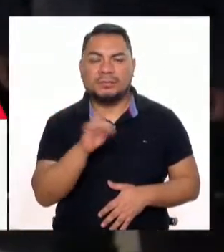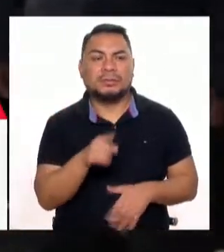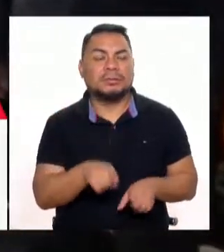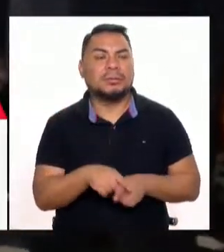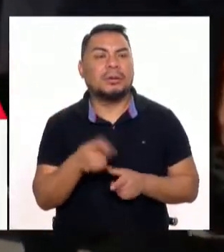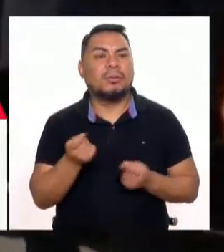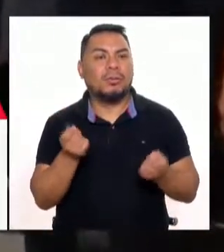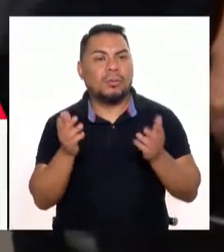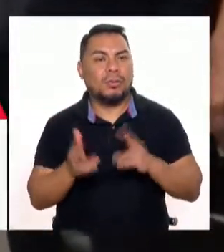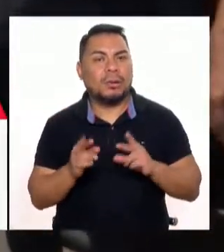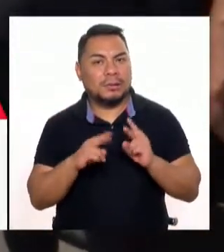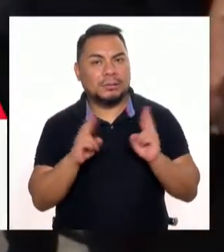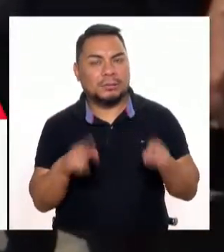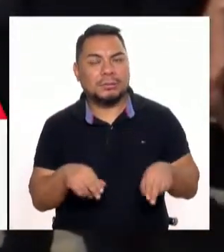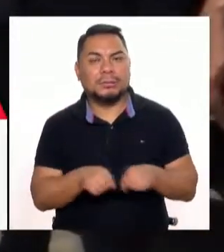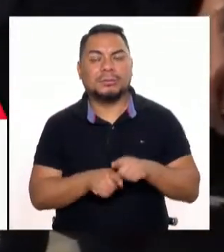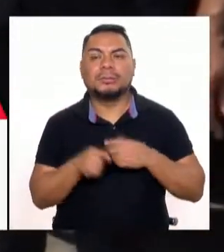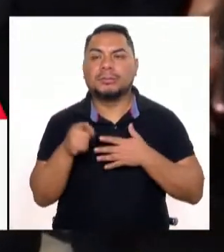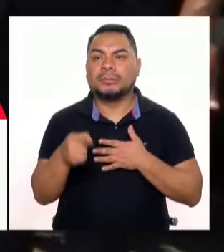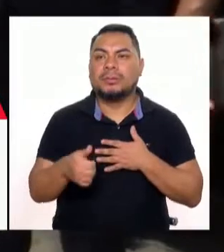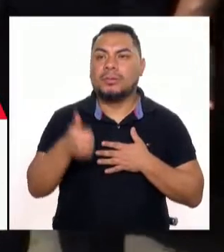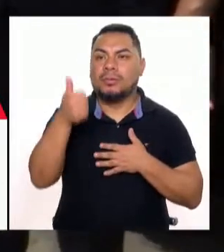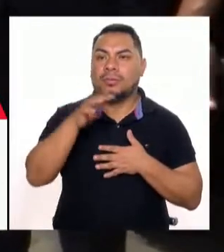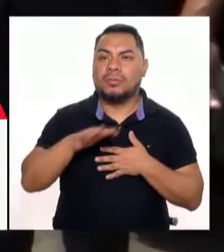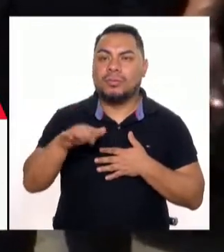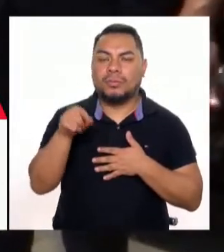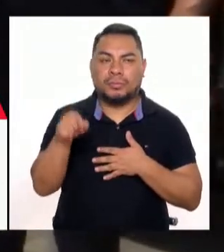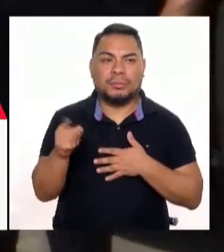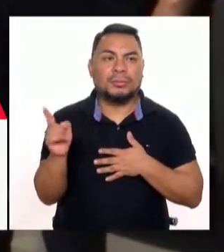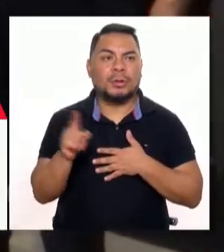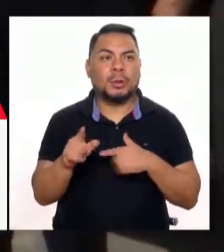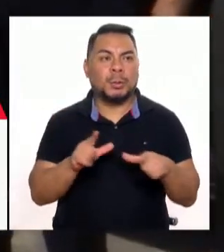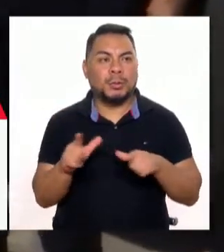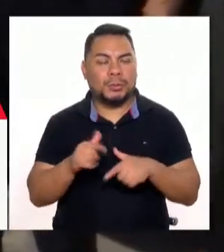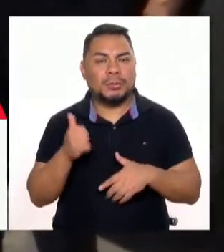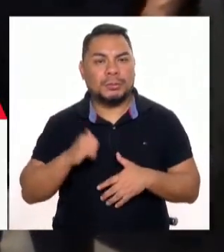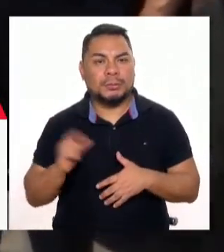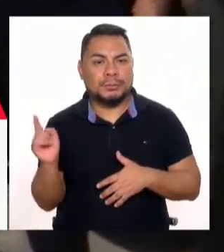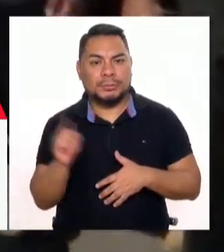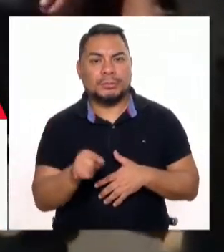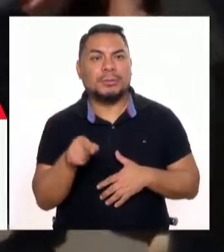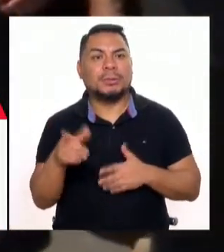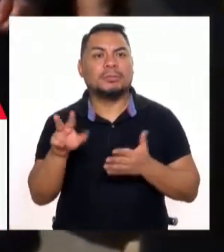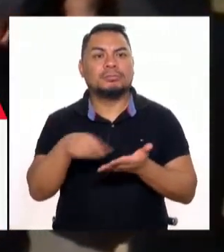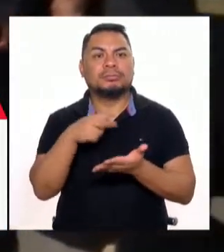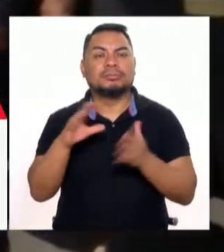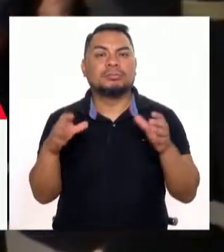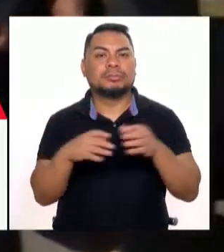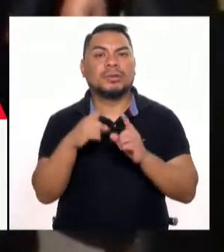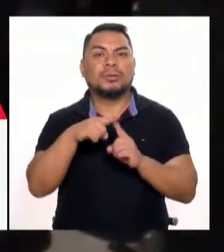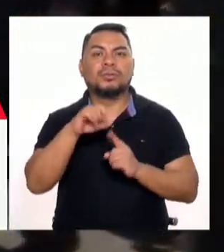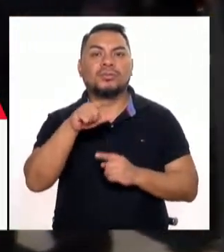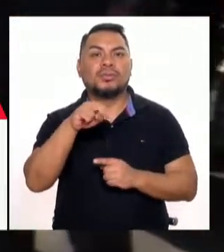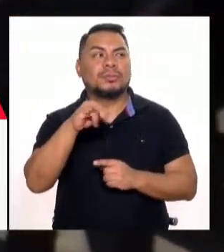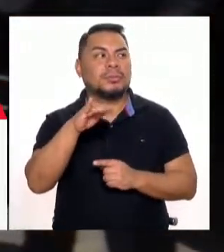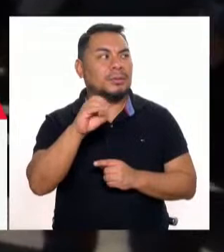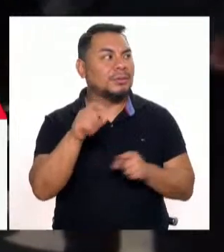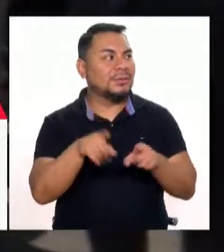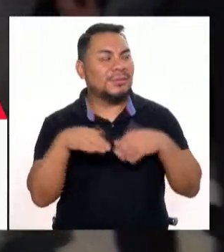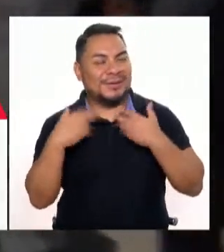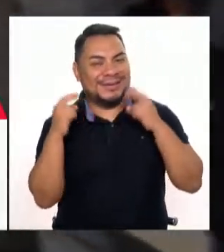gobernador regional y autoridades locales a través de la Danza del tulumayo es lo que podemos